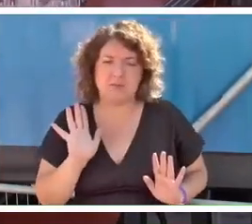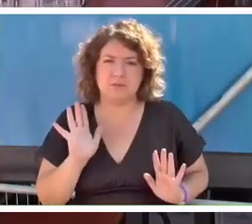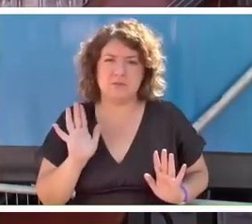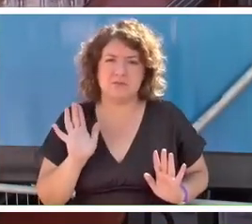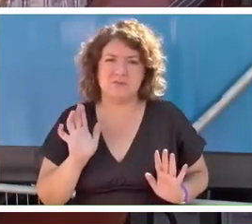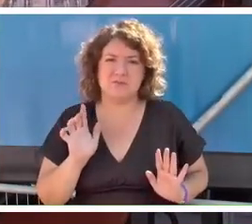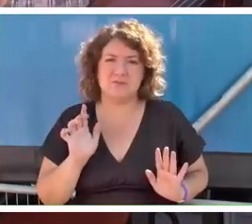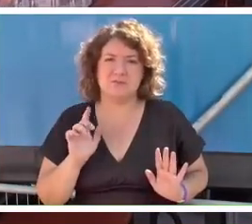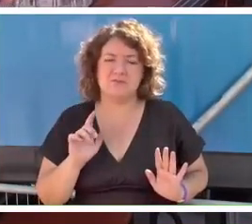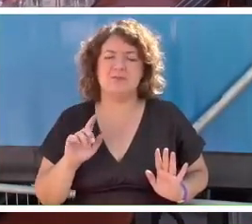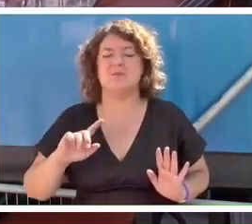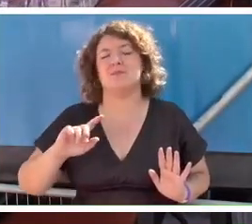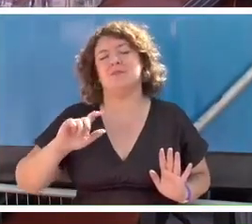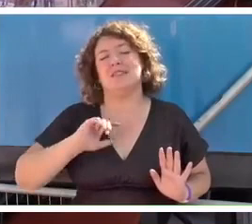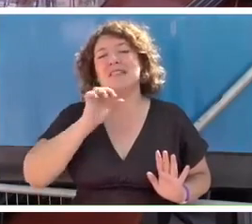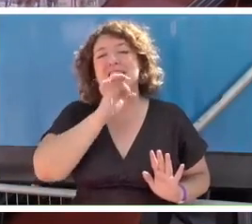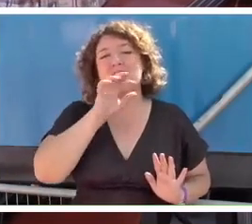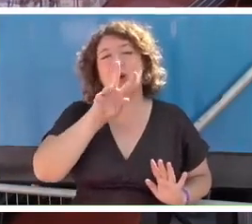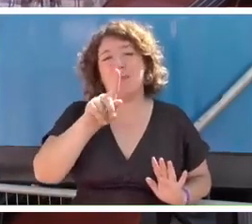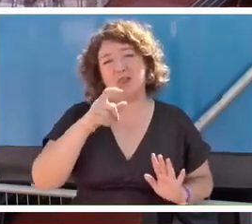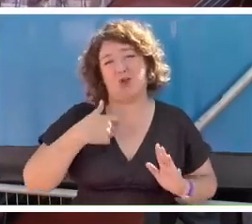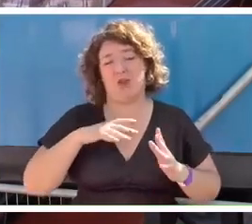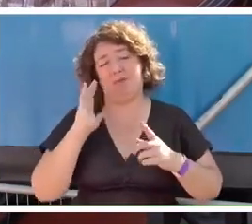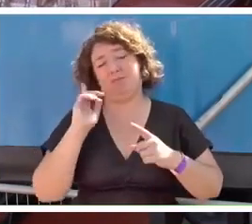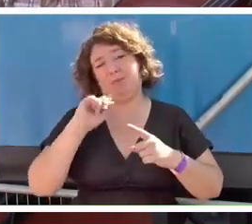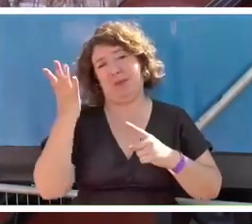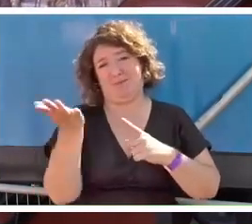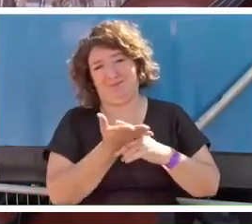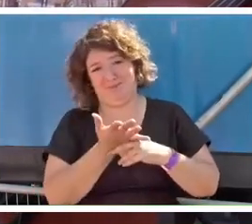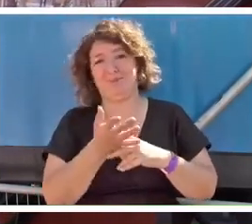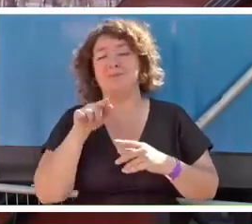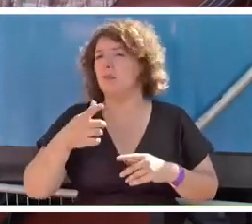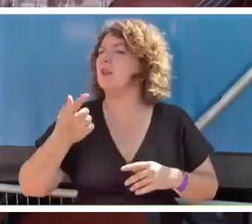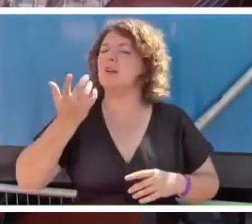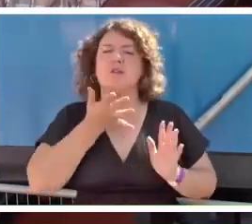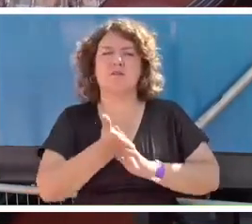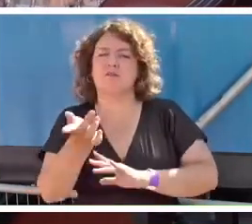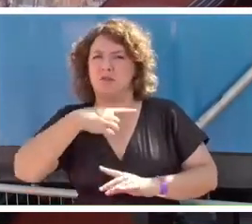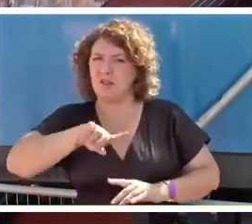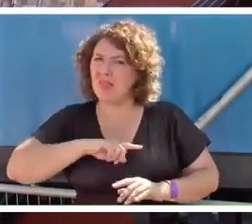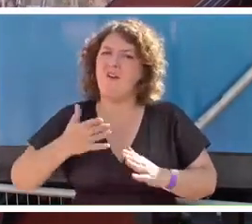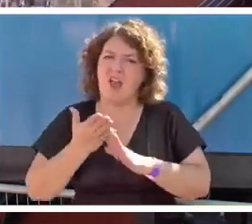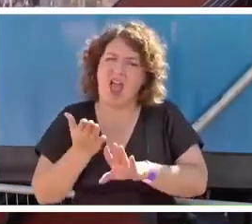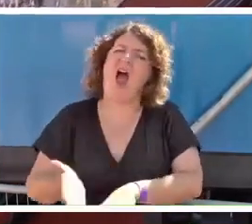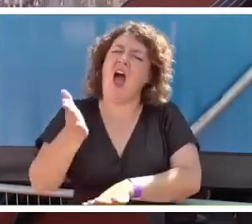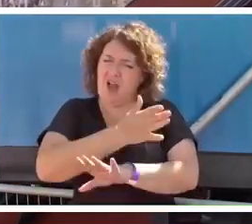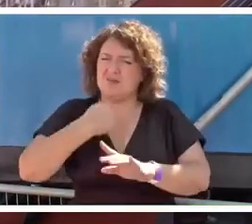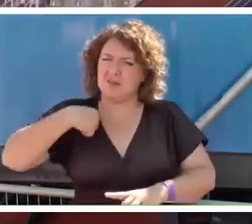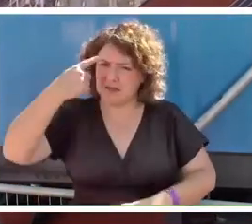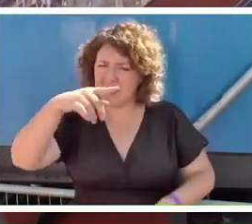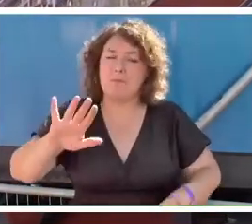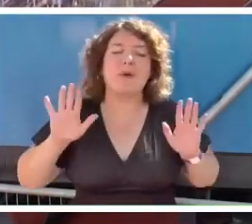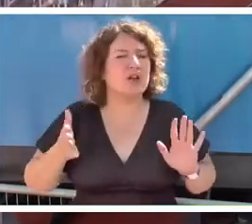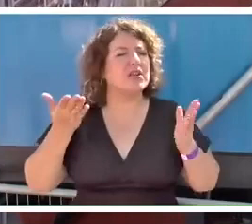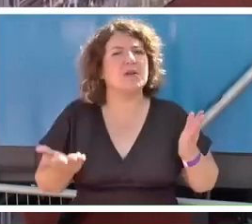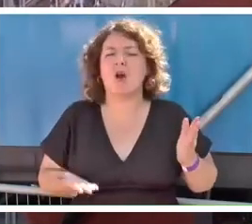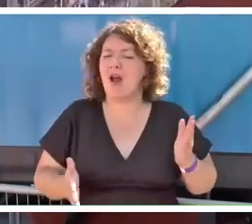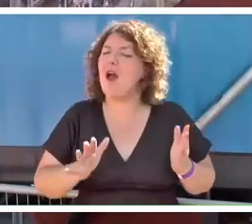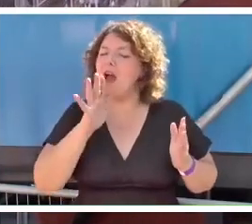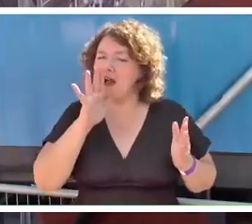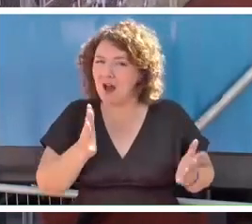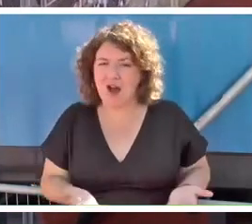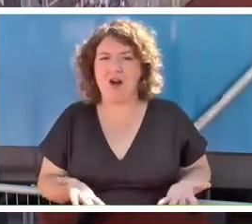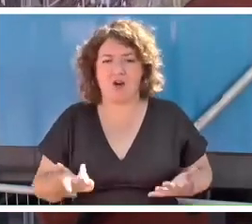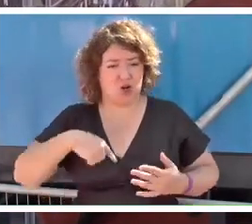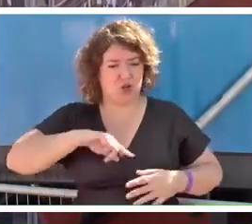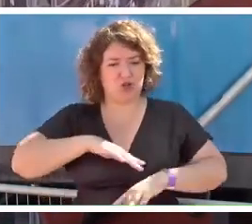en el primer tercio del siglo XXI. Tenía que haber sido mucho antes, pero lo importante es que estamos